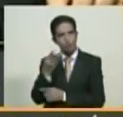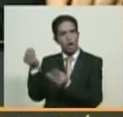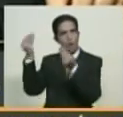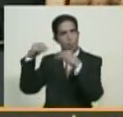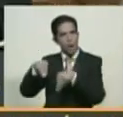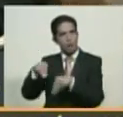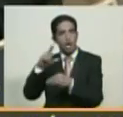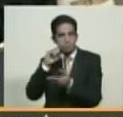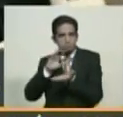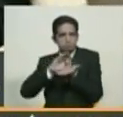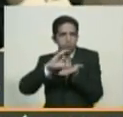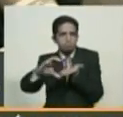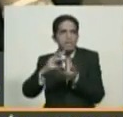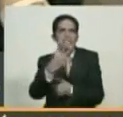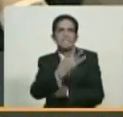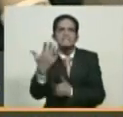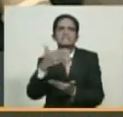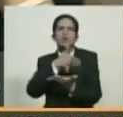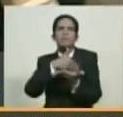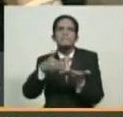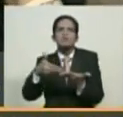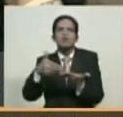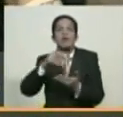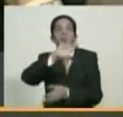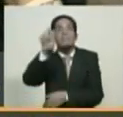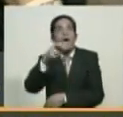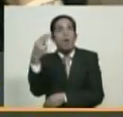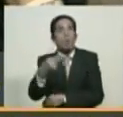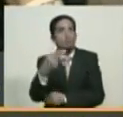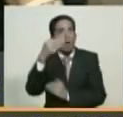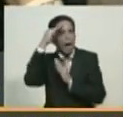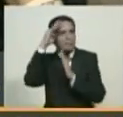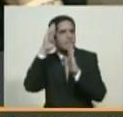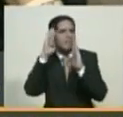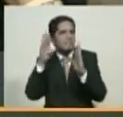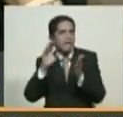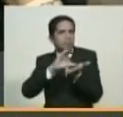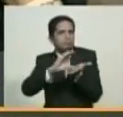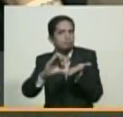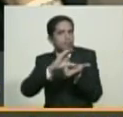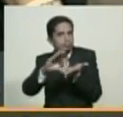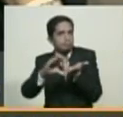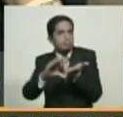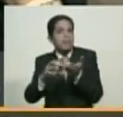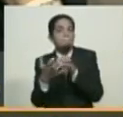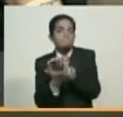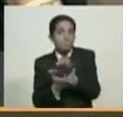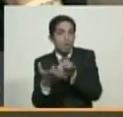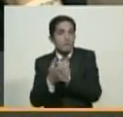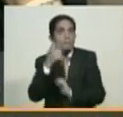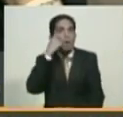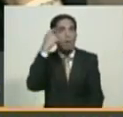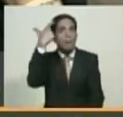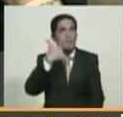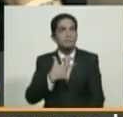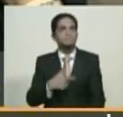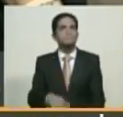destinar 35 millones de euros para atender lo que se ha considerado como la crisis humanitaria. También se ha hablado